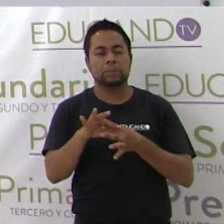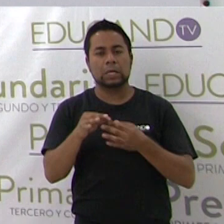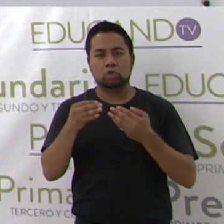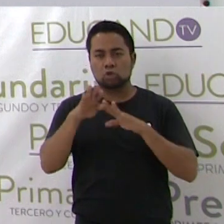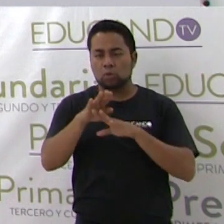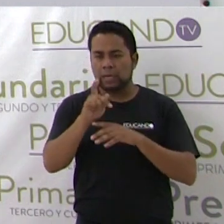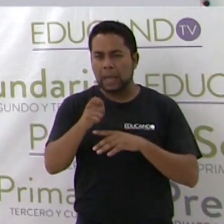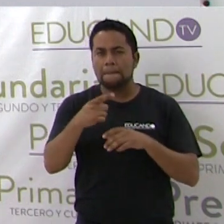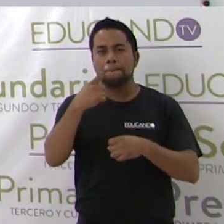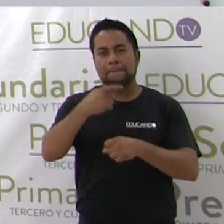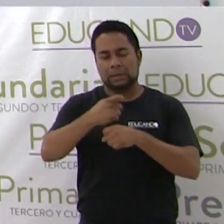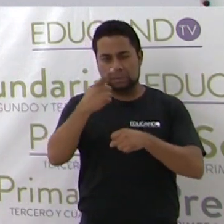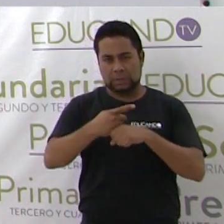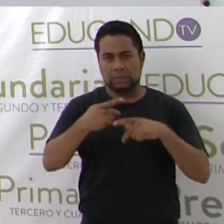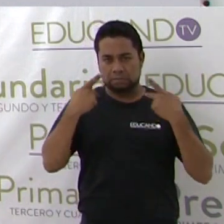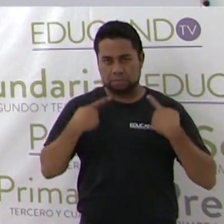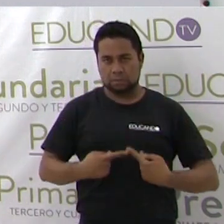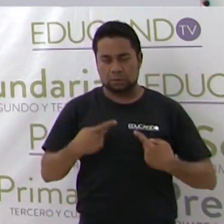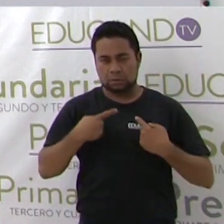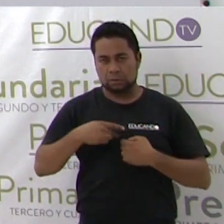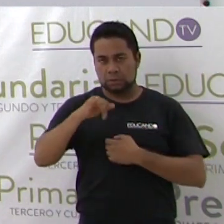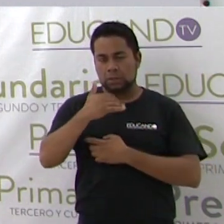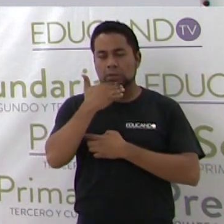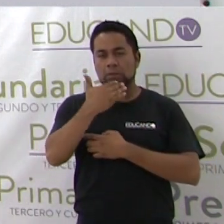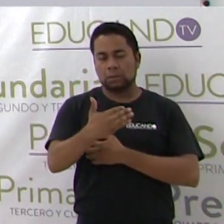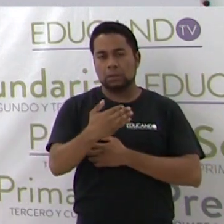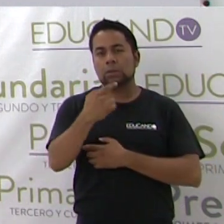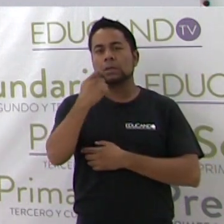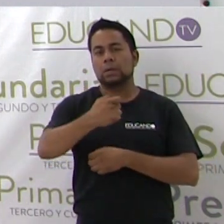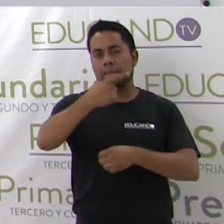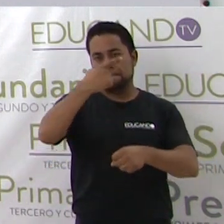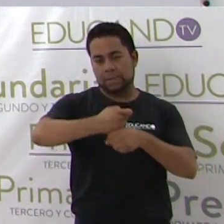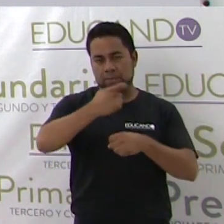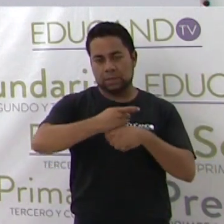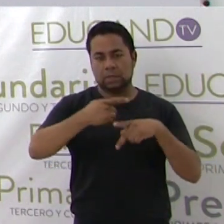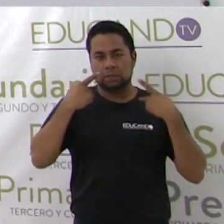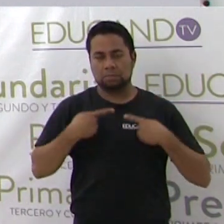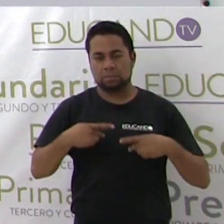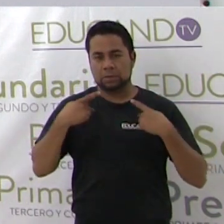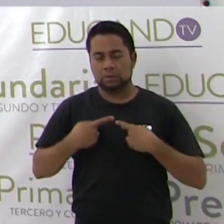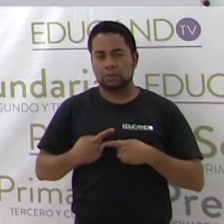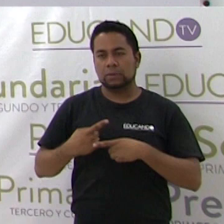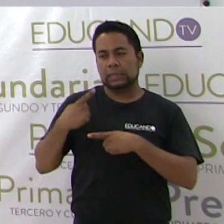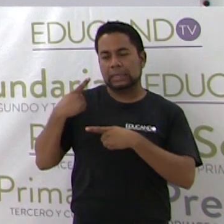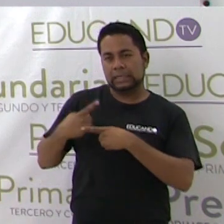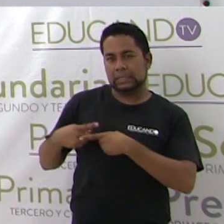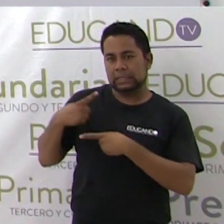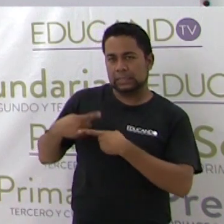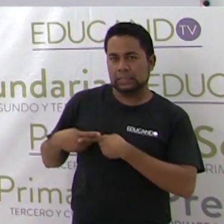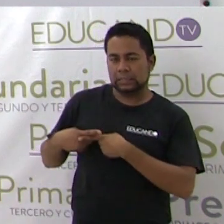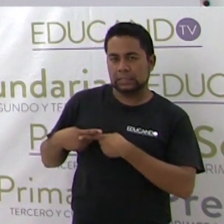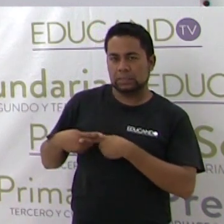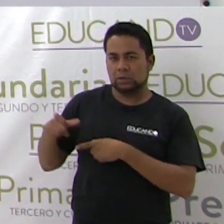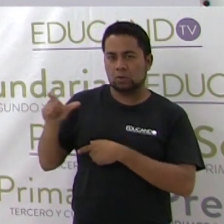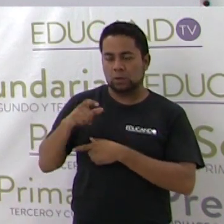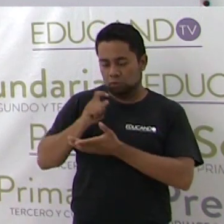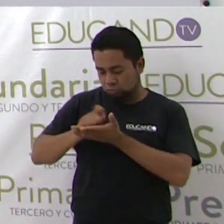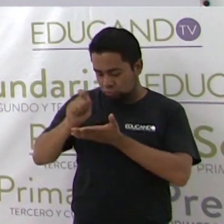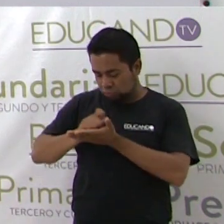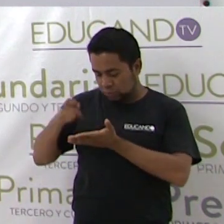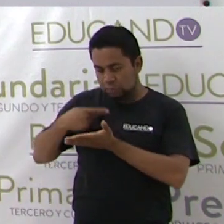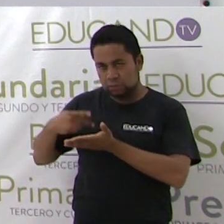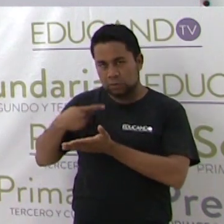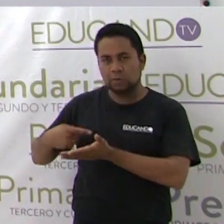primera persona. ¿Bien? La primera persona es quien habla al momento de escribir un